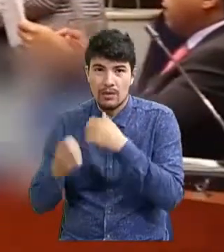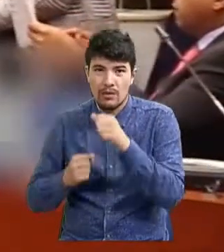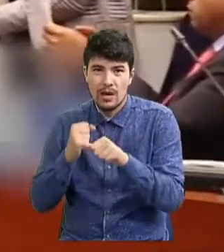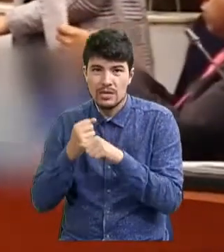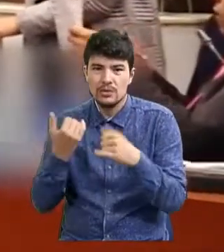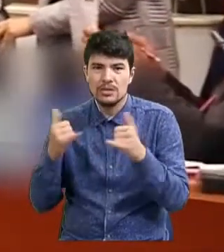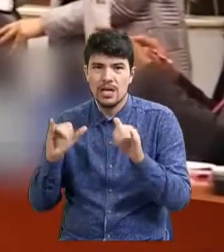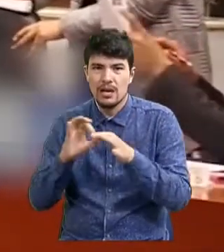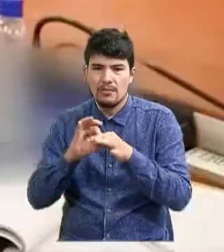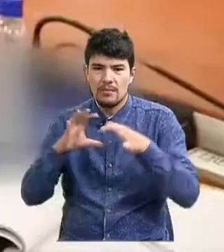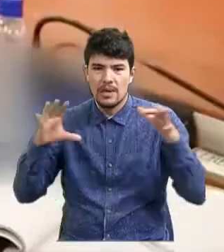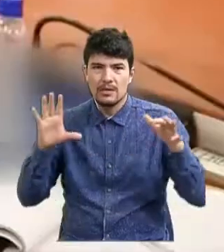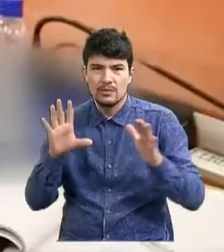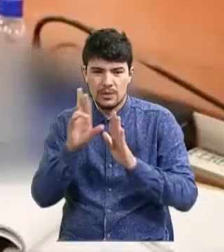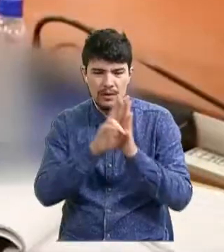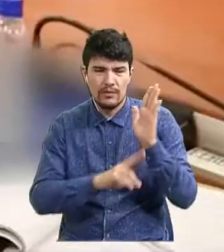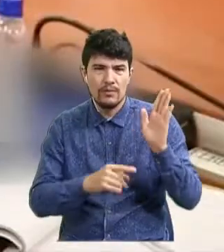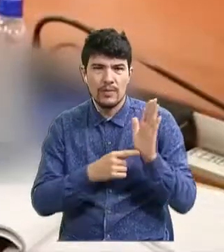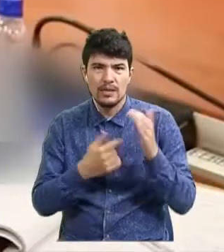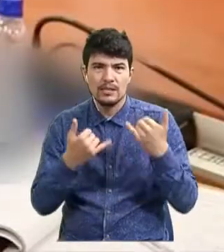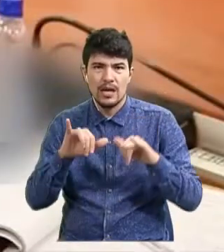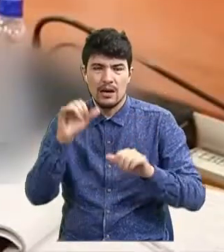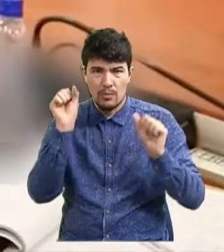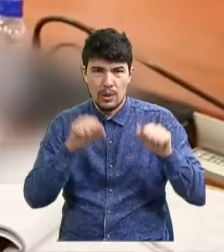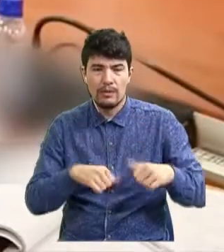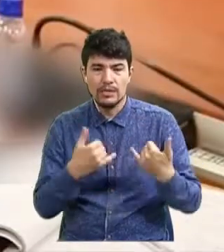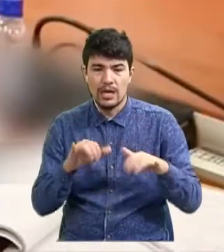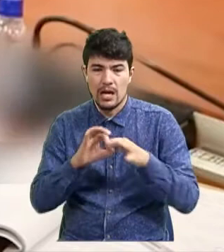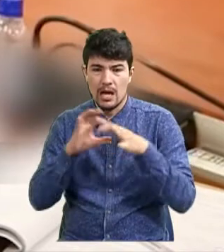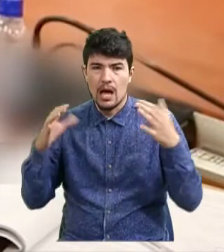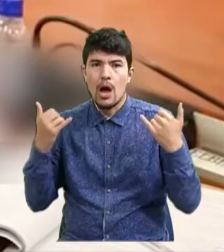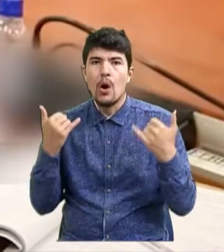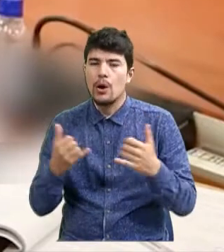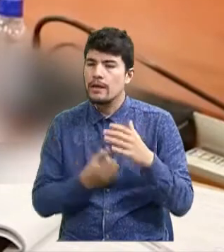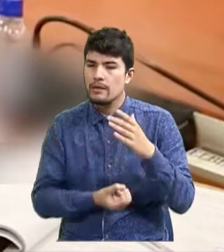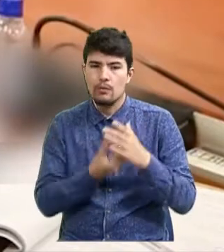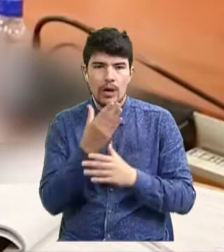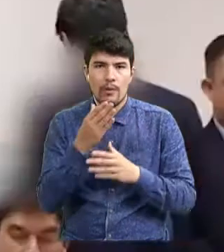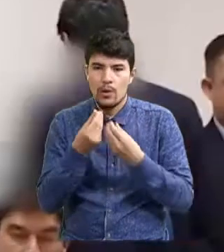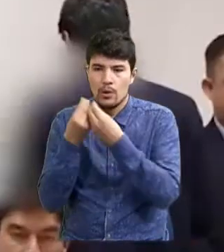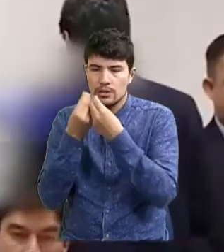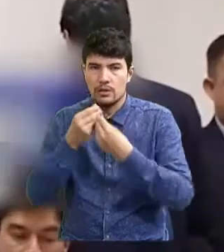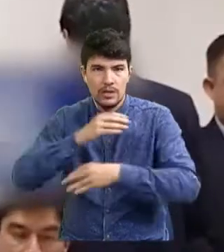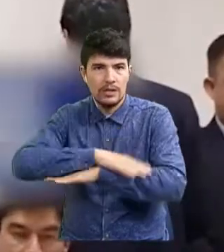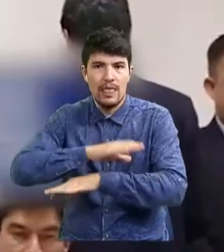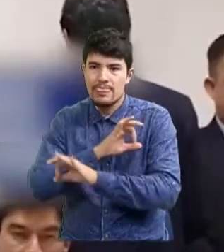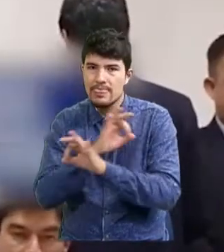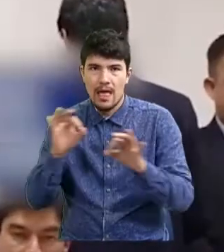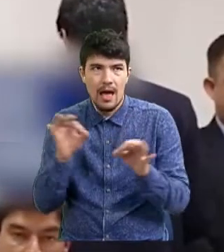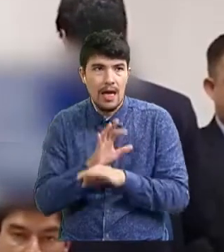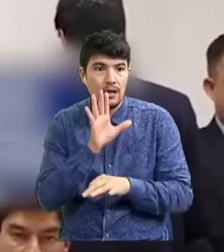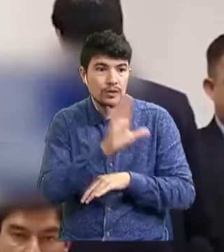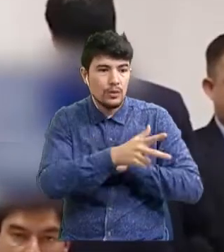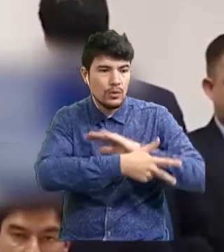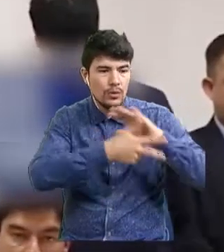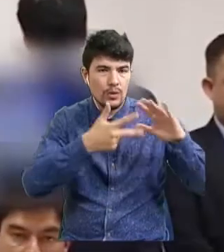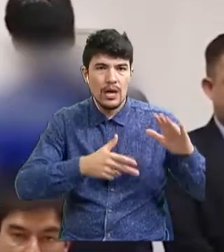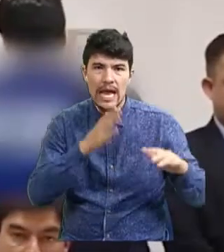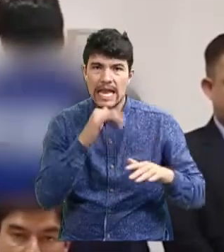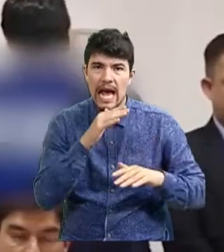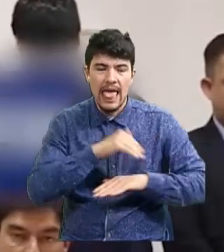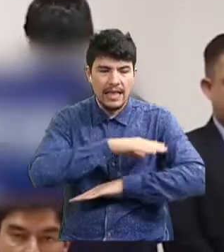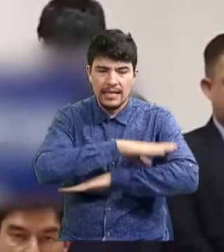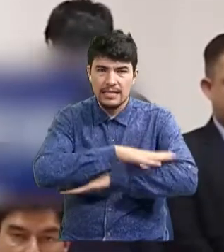hizo esa reforma y que pues salió el fallo y todo, hoy no se ha constituido el Consejo Disciplinario. Es decir, las Cortes no han querido que se le